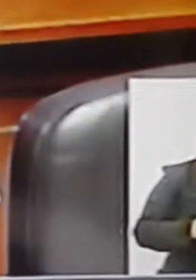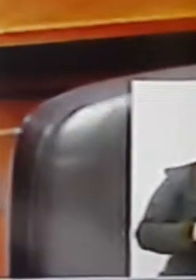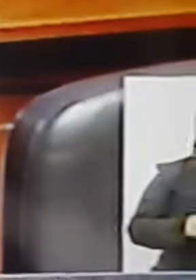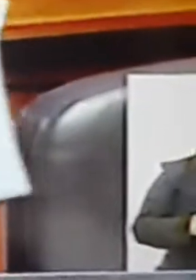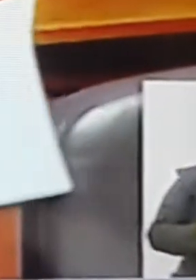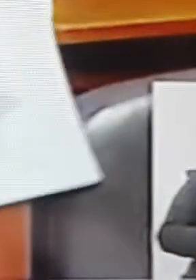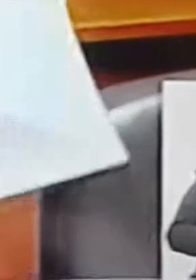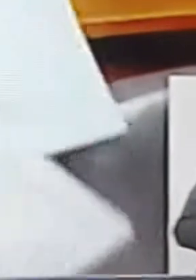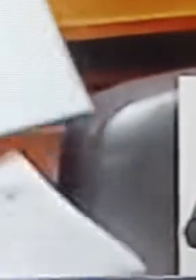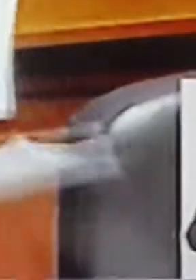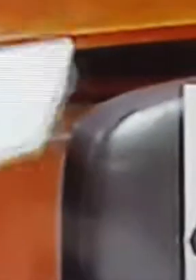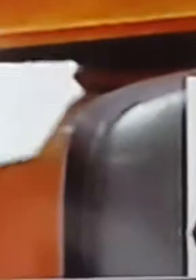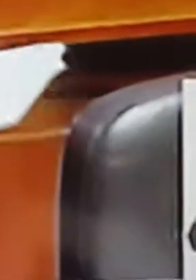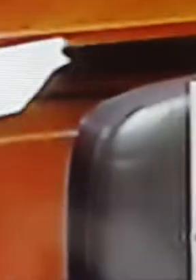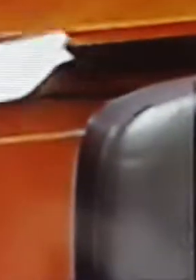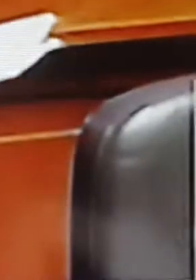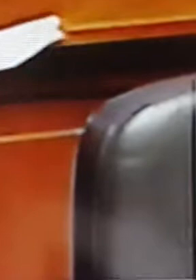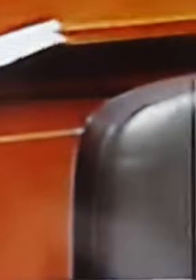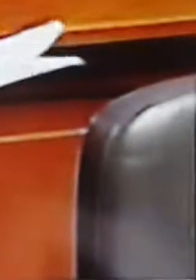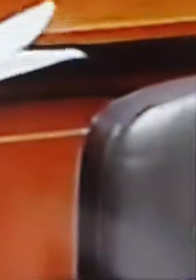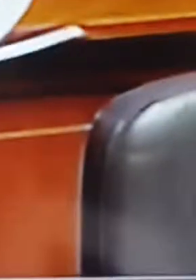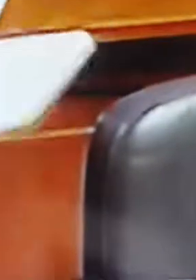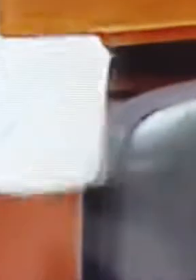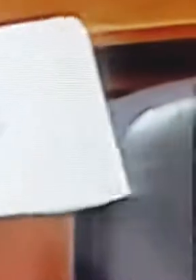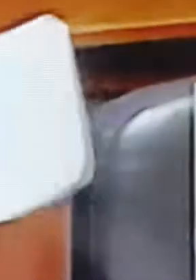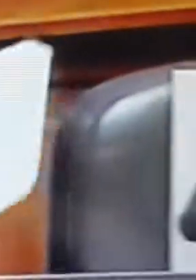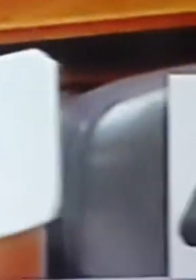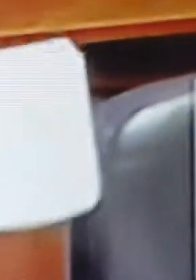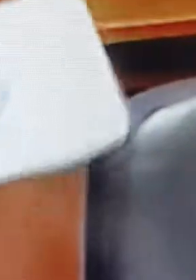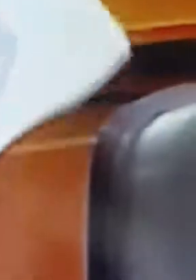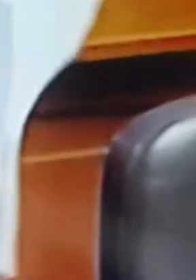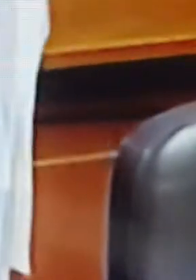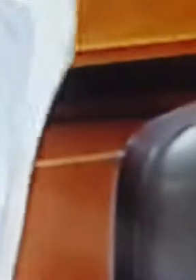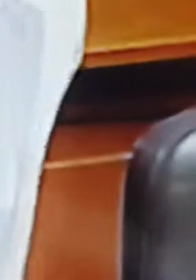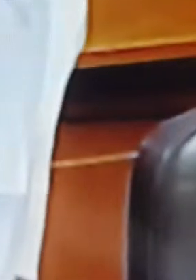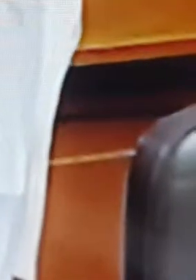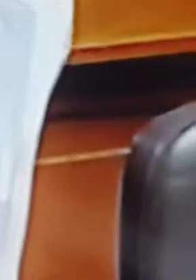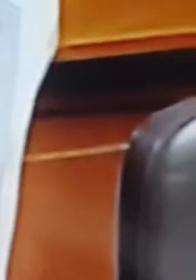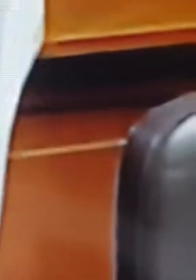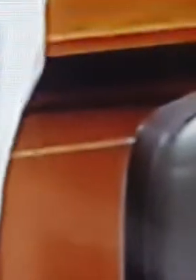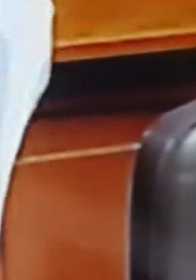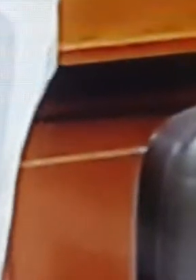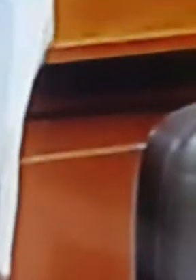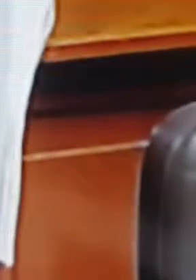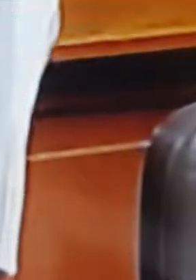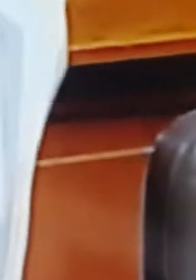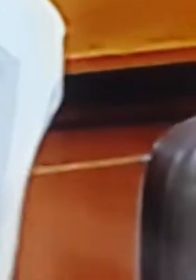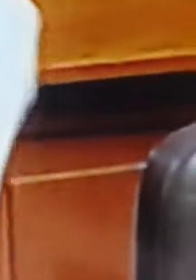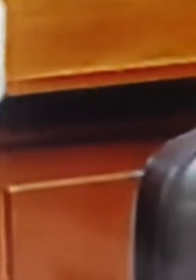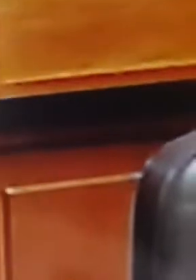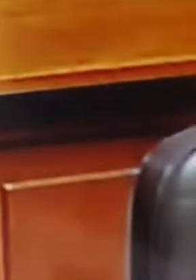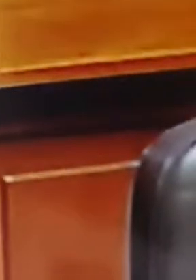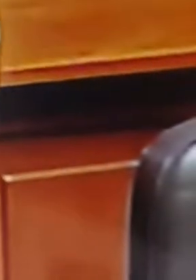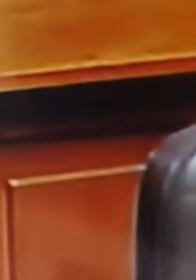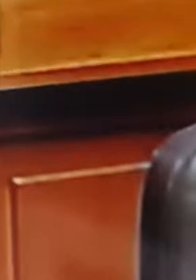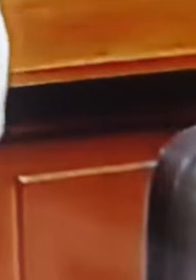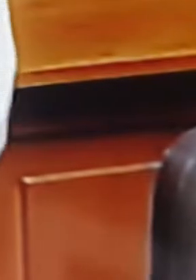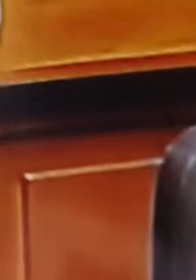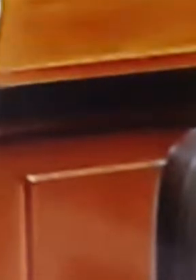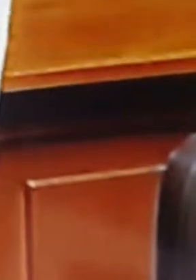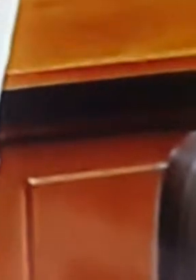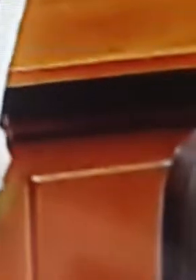gran beneficio para grandes empresas, en comparación no solamente en el Perú, sino si comparamos los precios de los plaguicidas en el Perú con Chile,